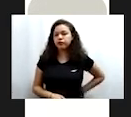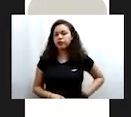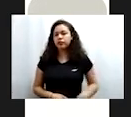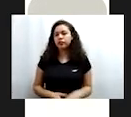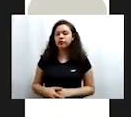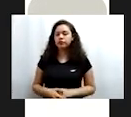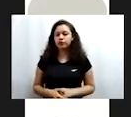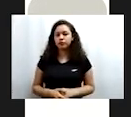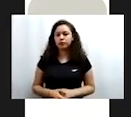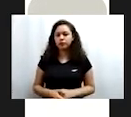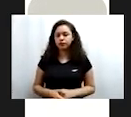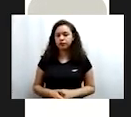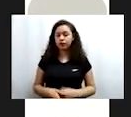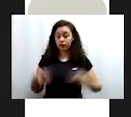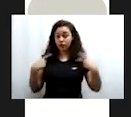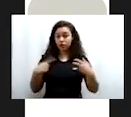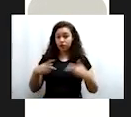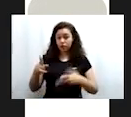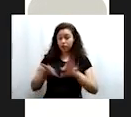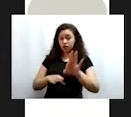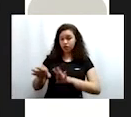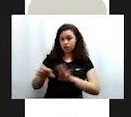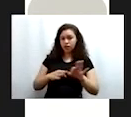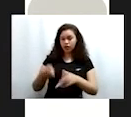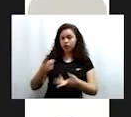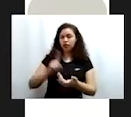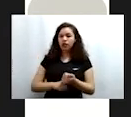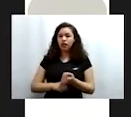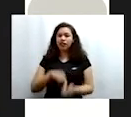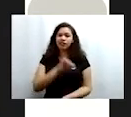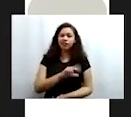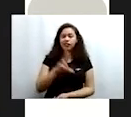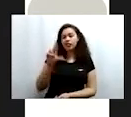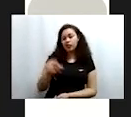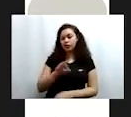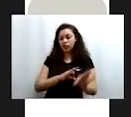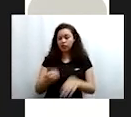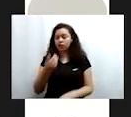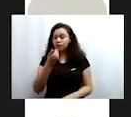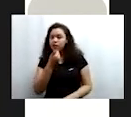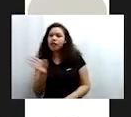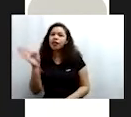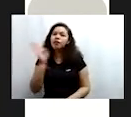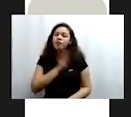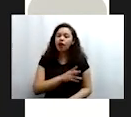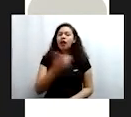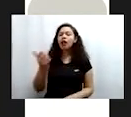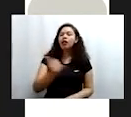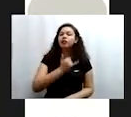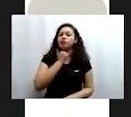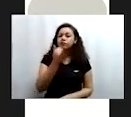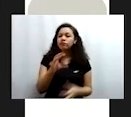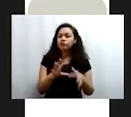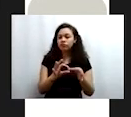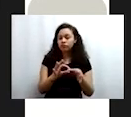le ayuda al trabajador a saber si trabaja o no adecuadamente, le va a señalar sus errores y aciertos,